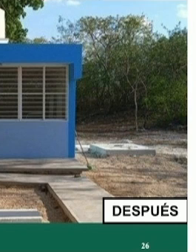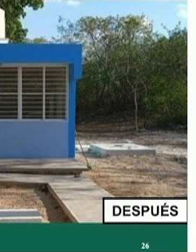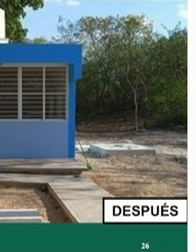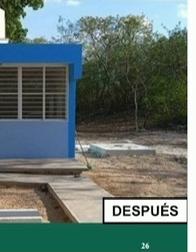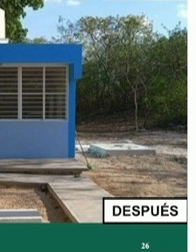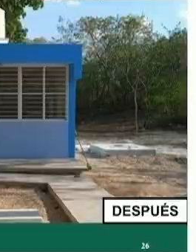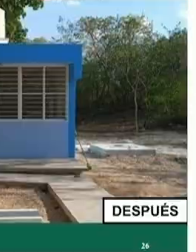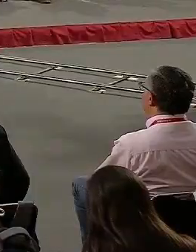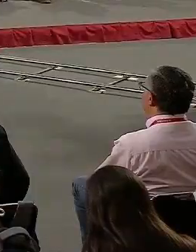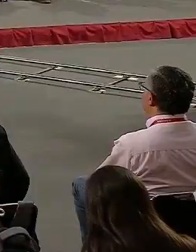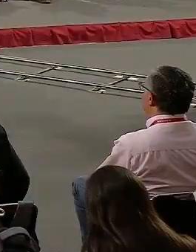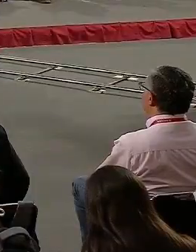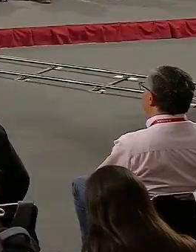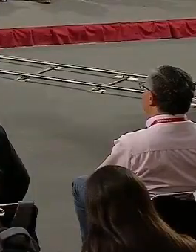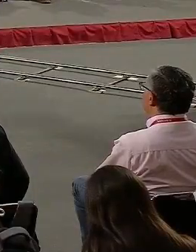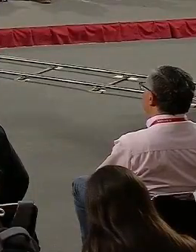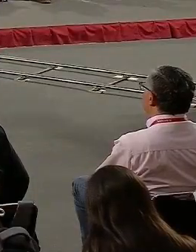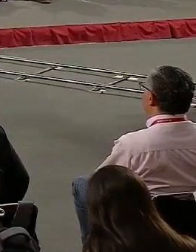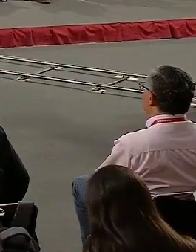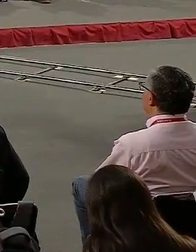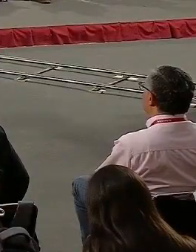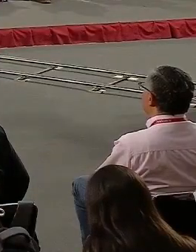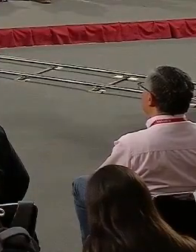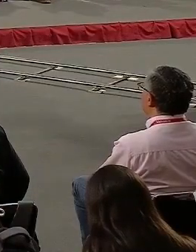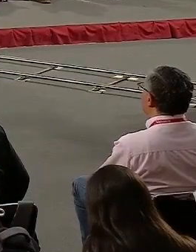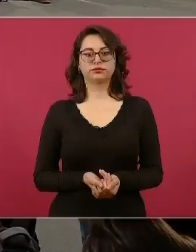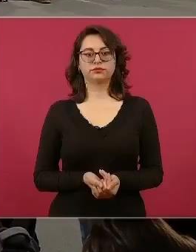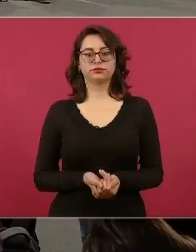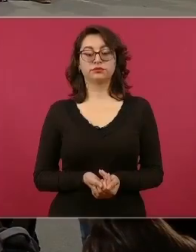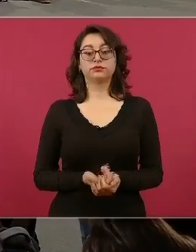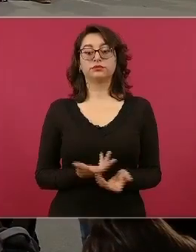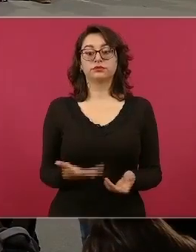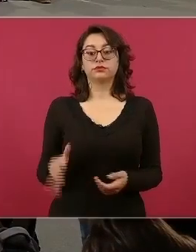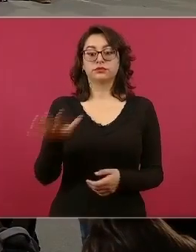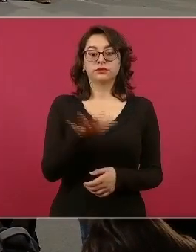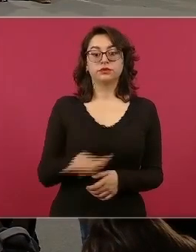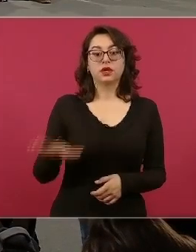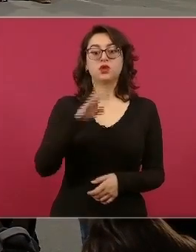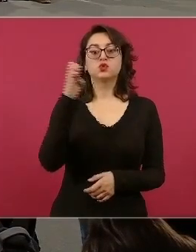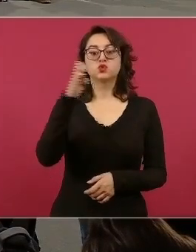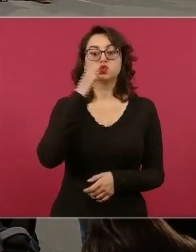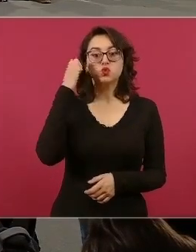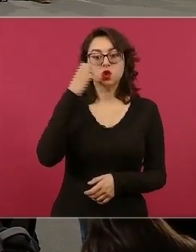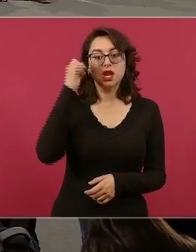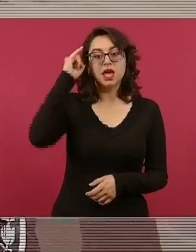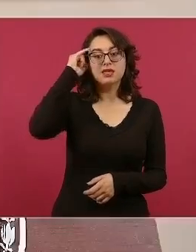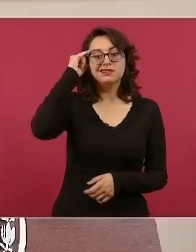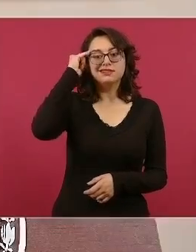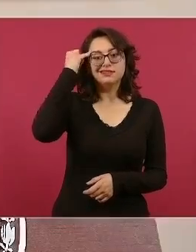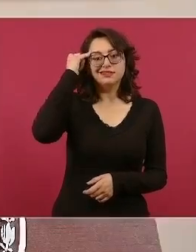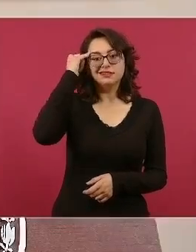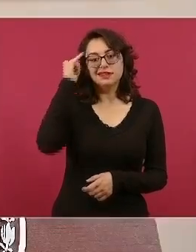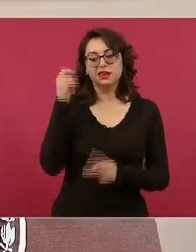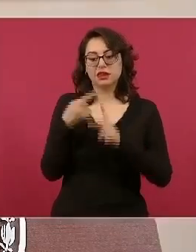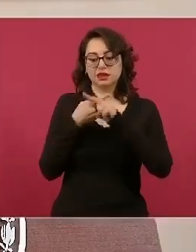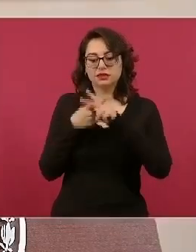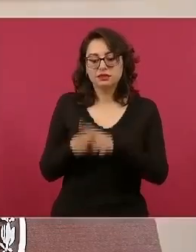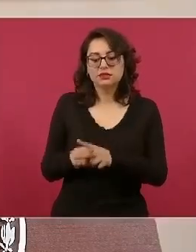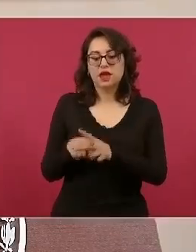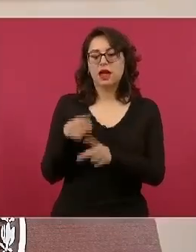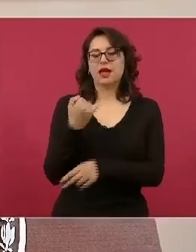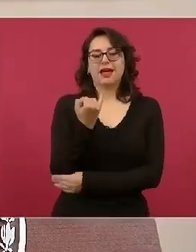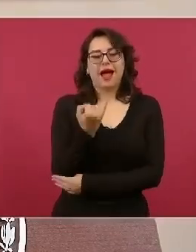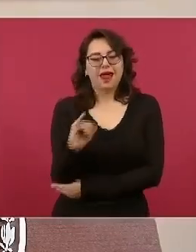Esto, presidente, estamos hablando de municipios de la zona indígena de Yucatán, como Chiquinzonot, Chemás, Yaxcabá,